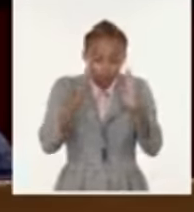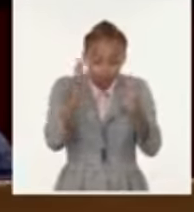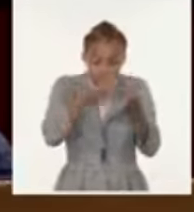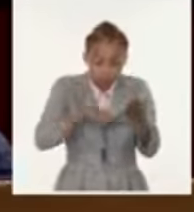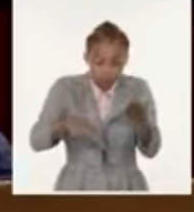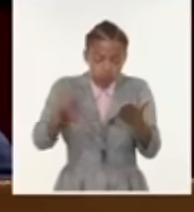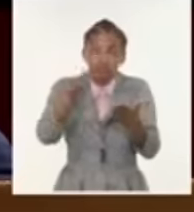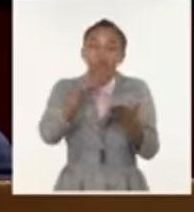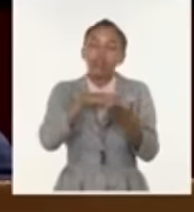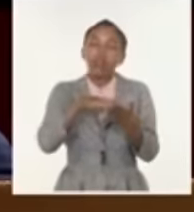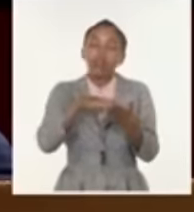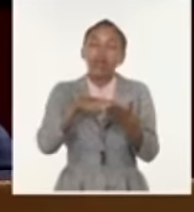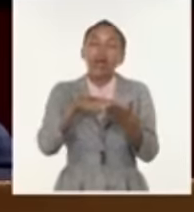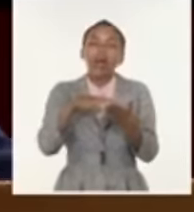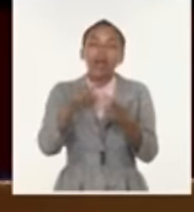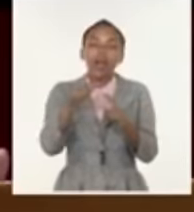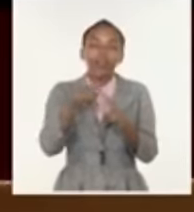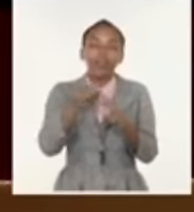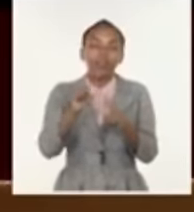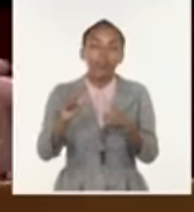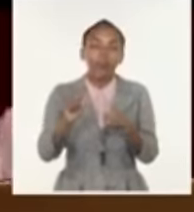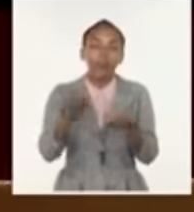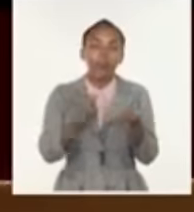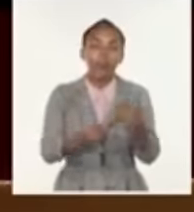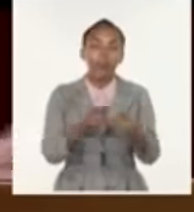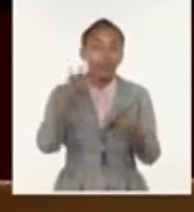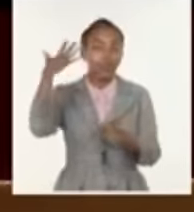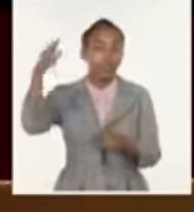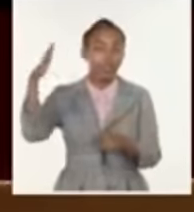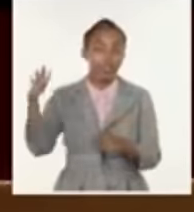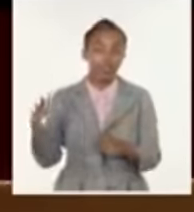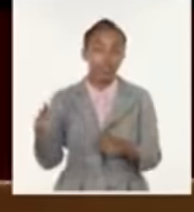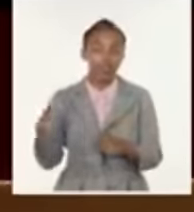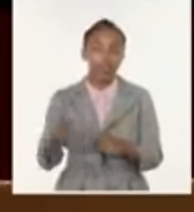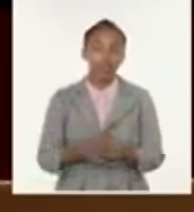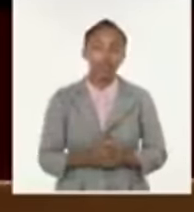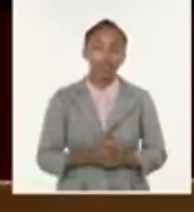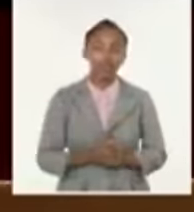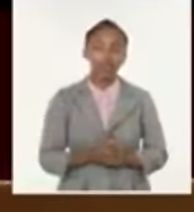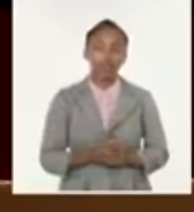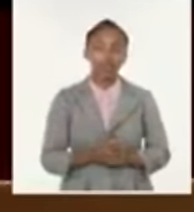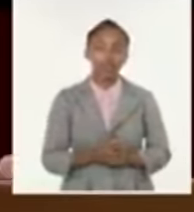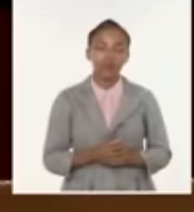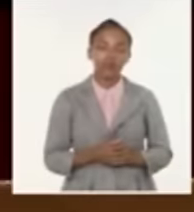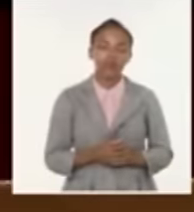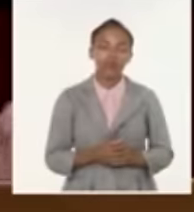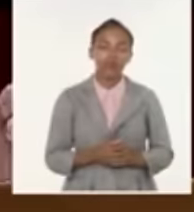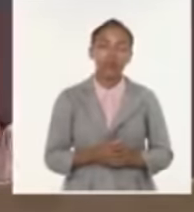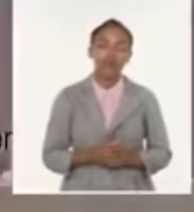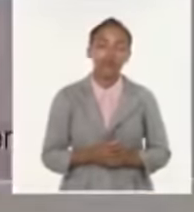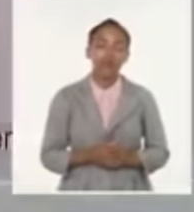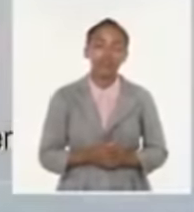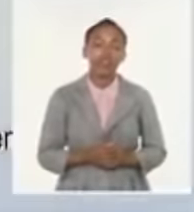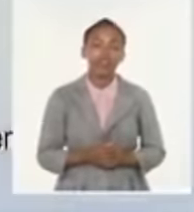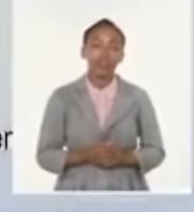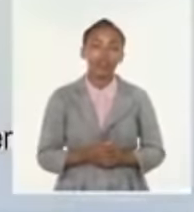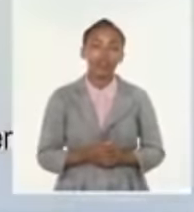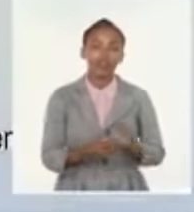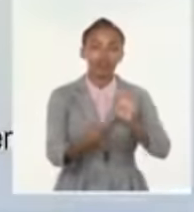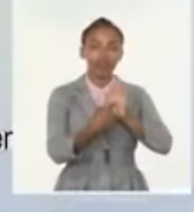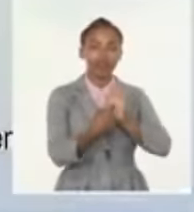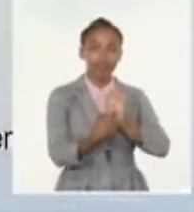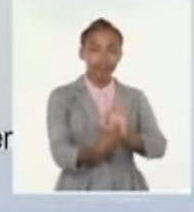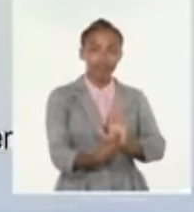exterior. ¿Y cuál es el monopolio que debe ejercer el Estado sobre el mismo? Se evaluaron los